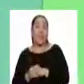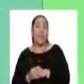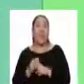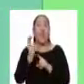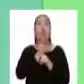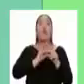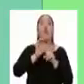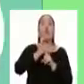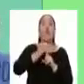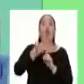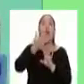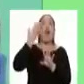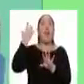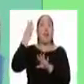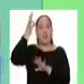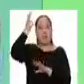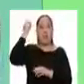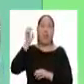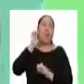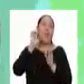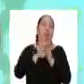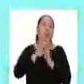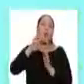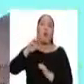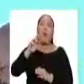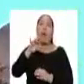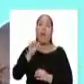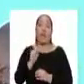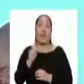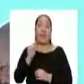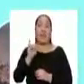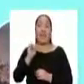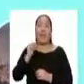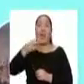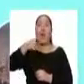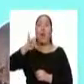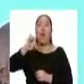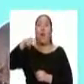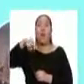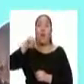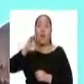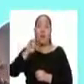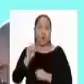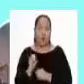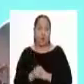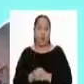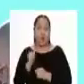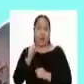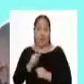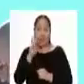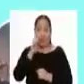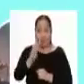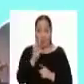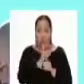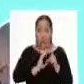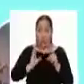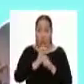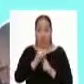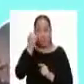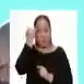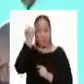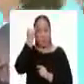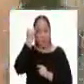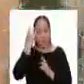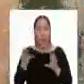pre-incas, como los Huari o Tiahuanaco. Estas dos civilizaciones tuvieron la genial idea de conectar